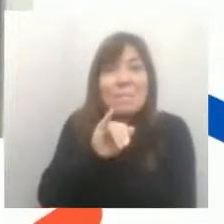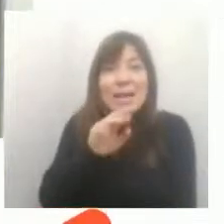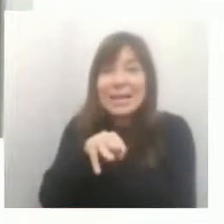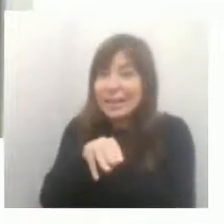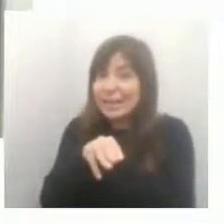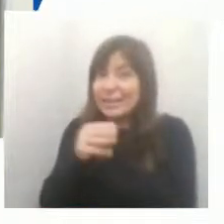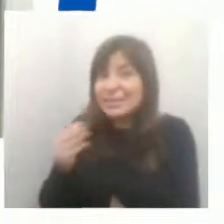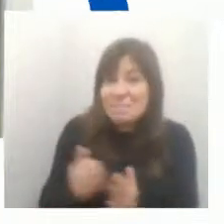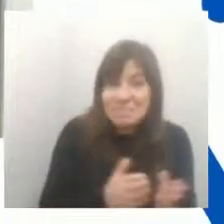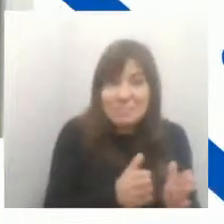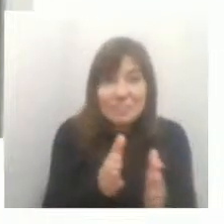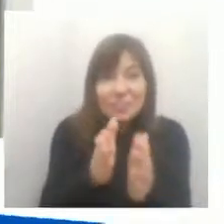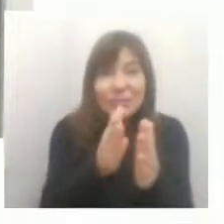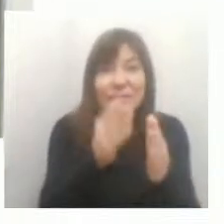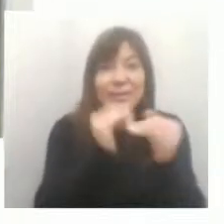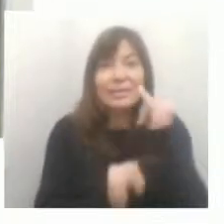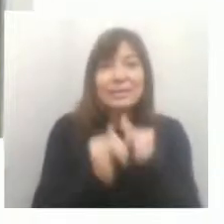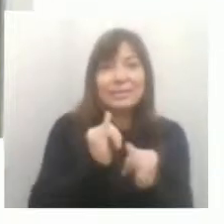Secretos del MIM.